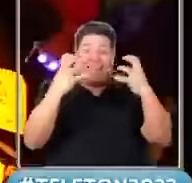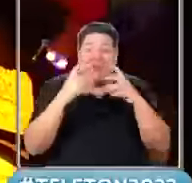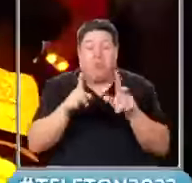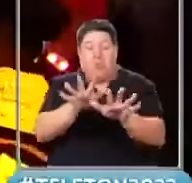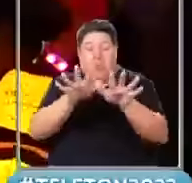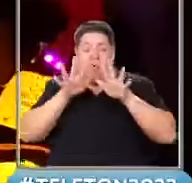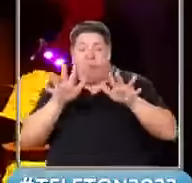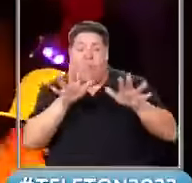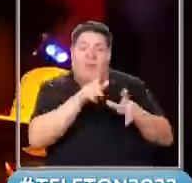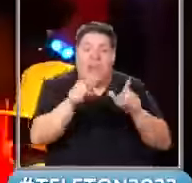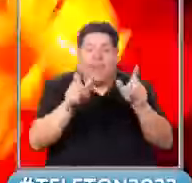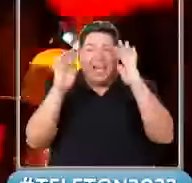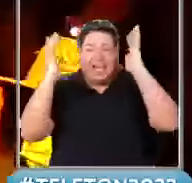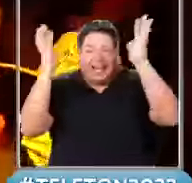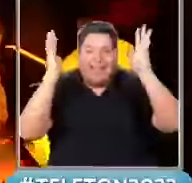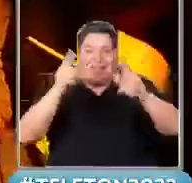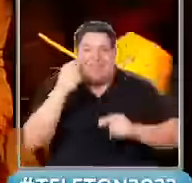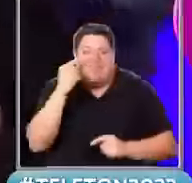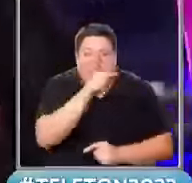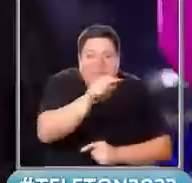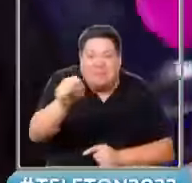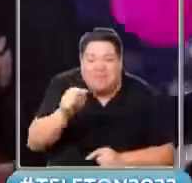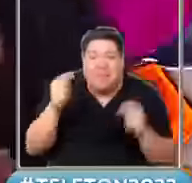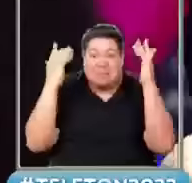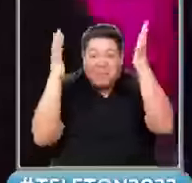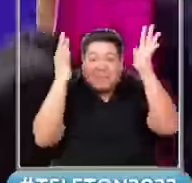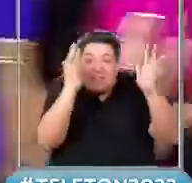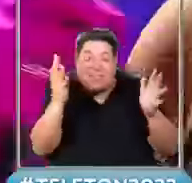¡Wow! ¡Mira cómo te aplauden! ¡Mira cómo te aplauden!